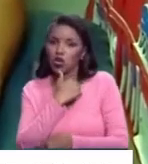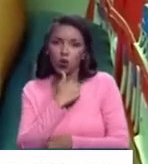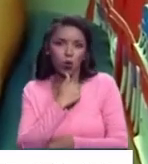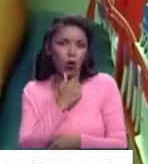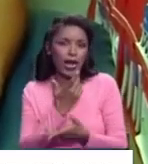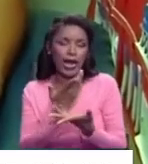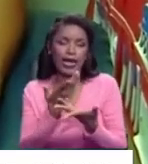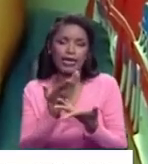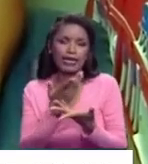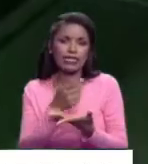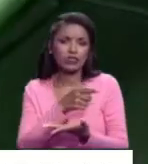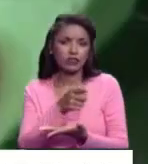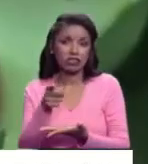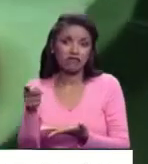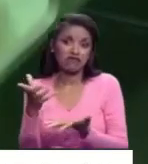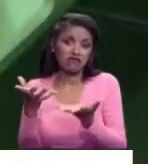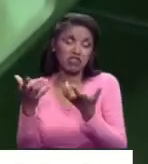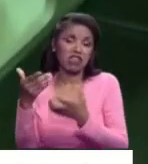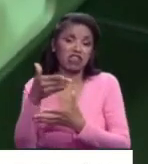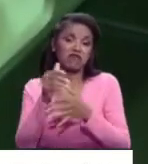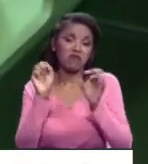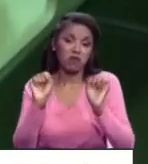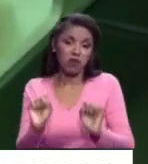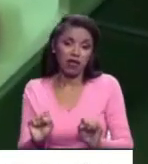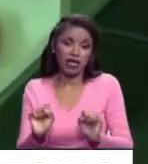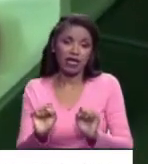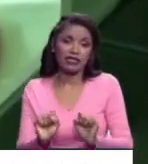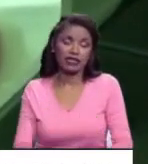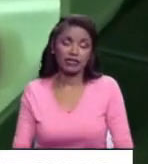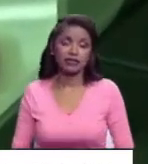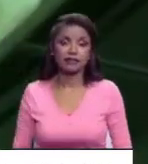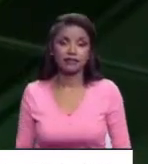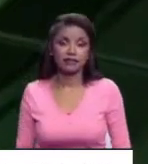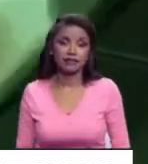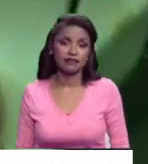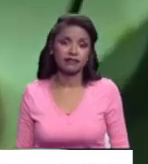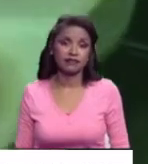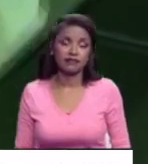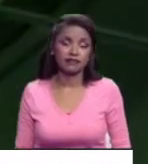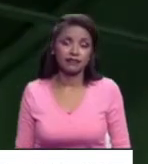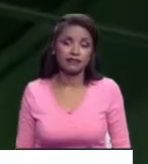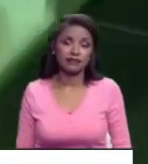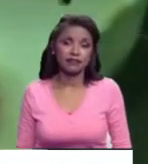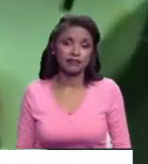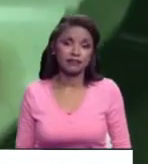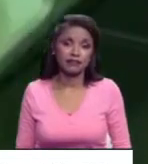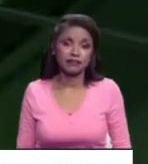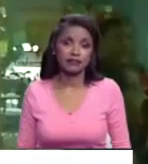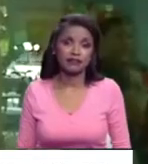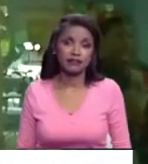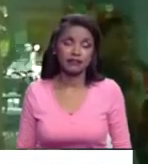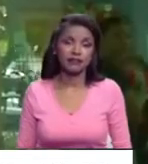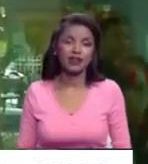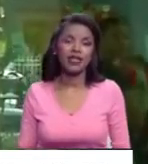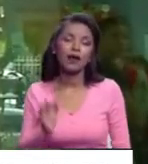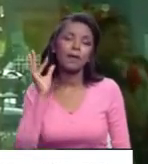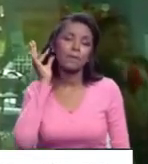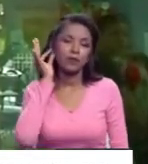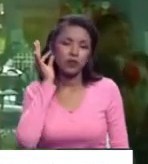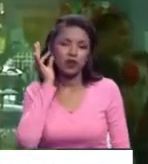población en general para evitar un desabastecimiento en el banco de sangre. Estamos pasando por